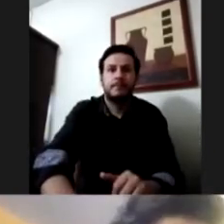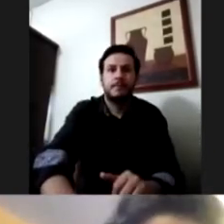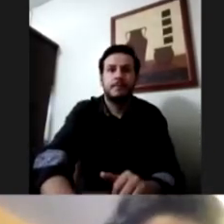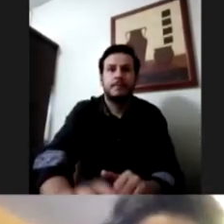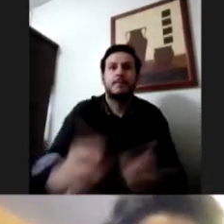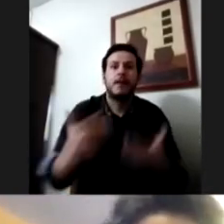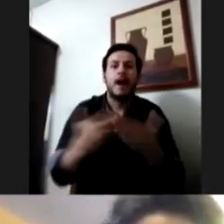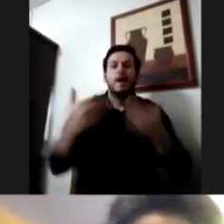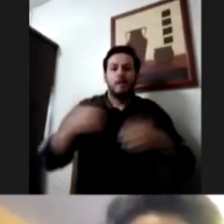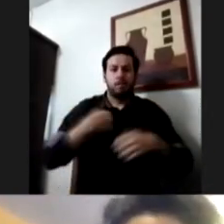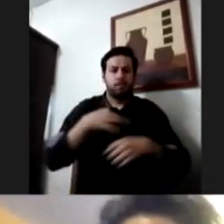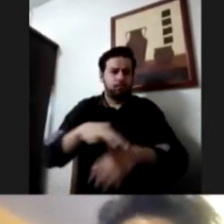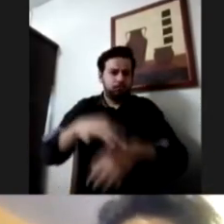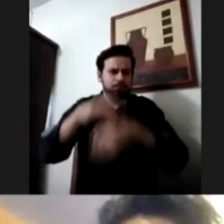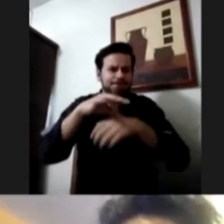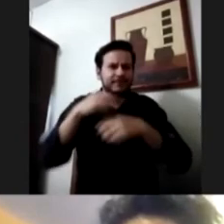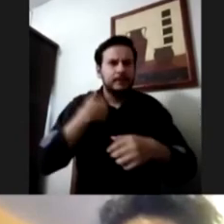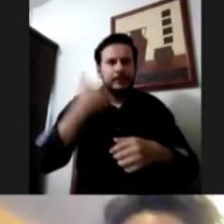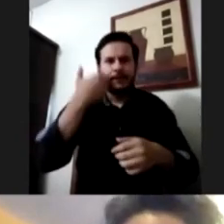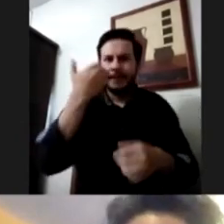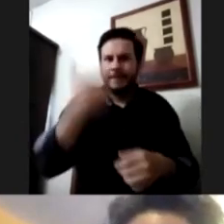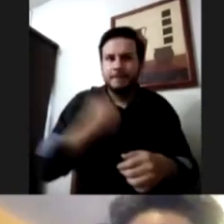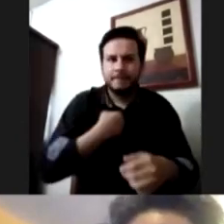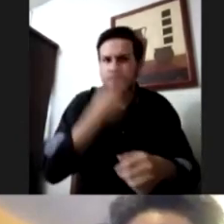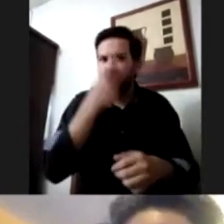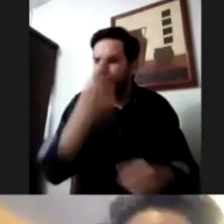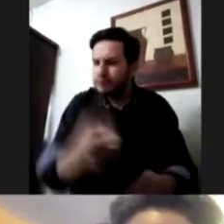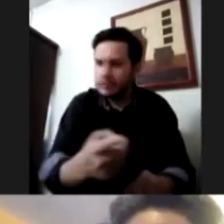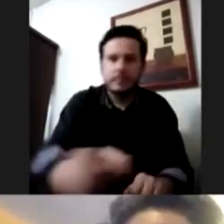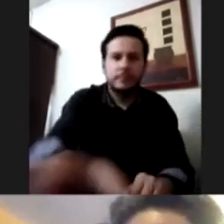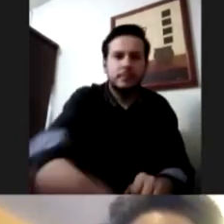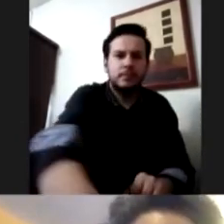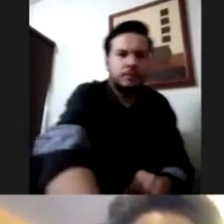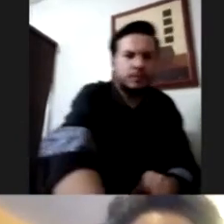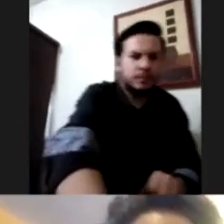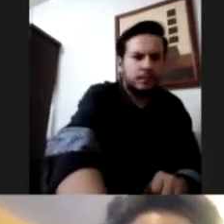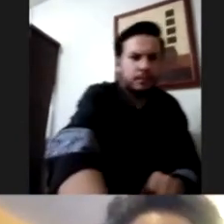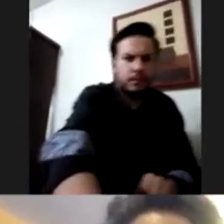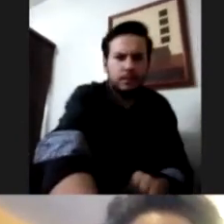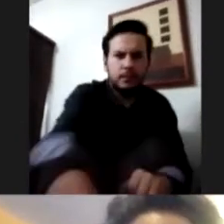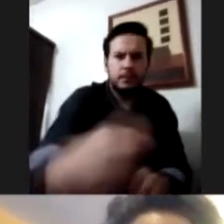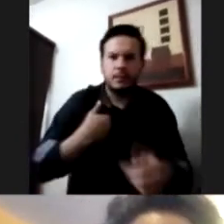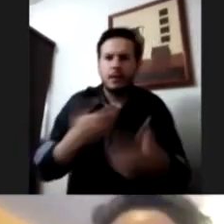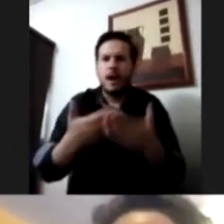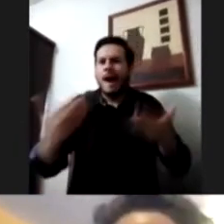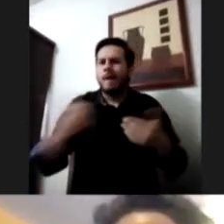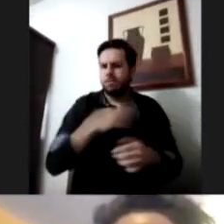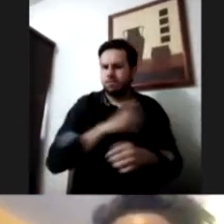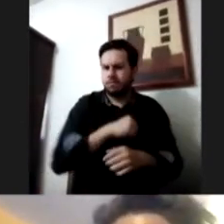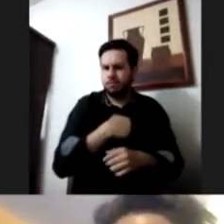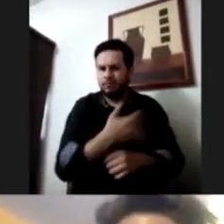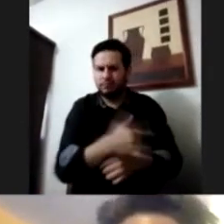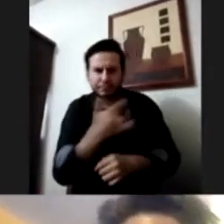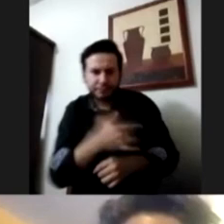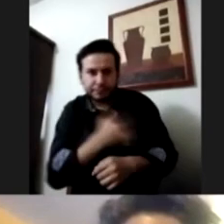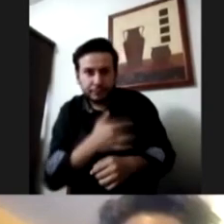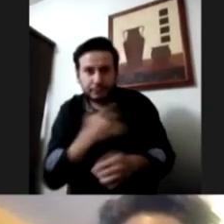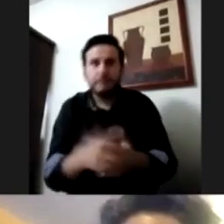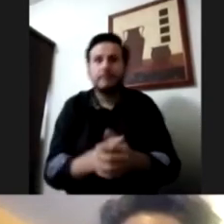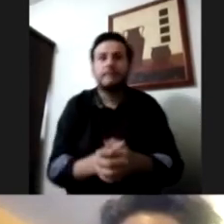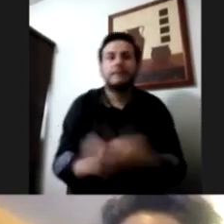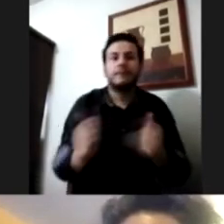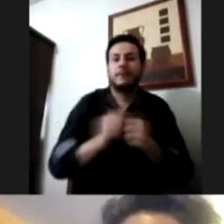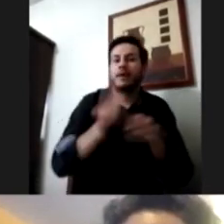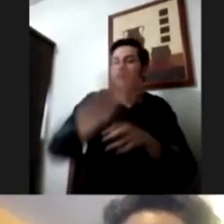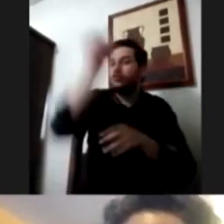quiero compartirles, pues es la propia palabra de un grupo de niñas y niños trabajadores de un mercado en el sur de la